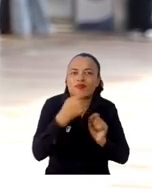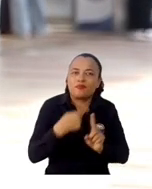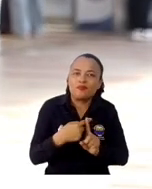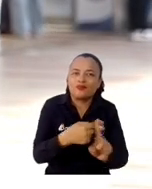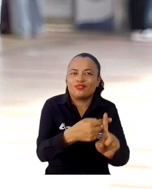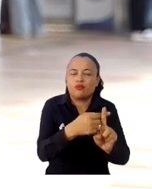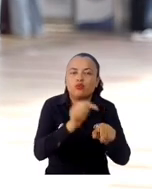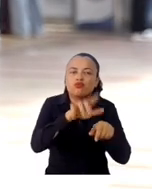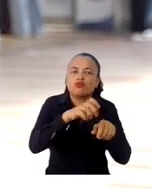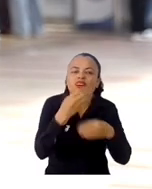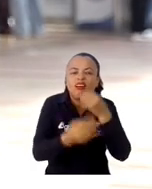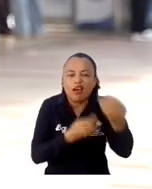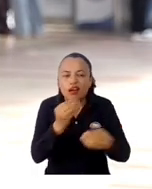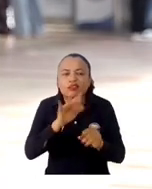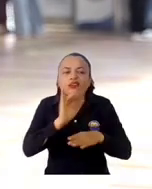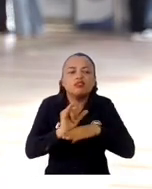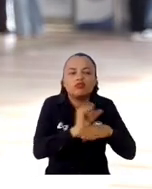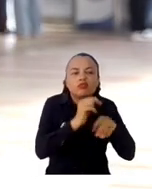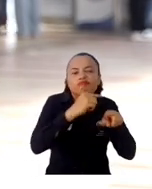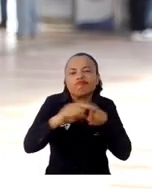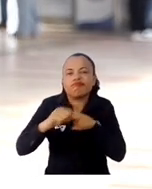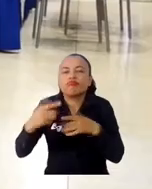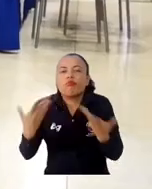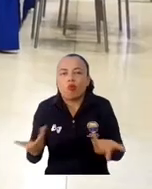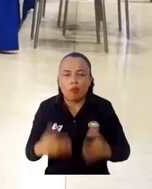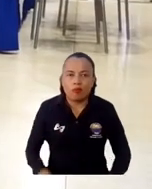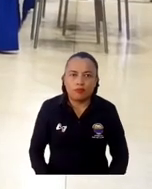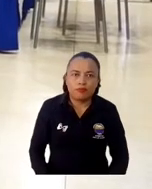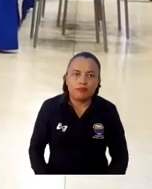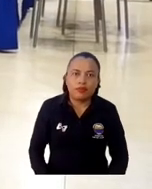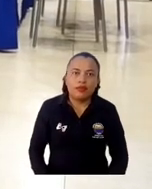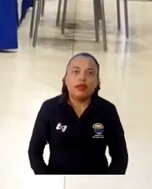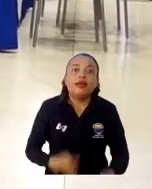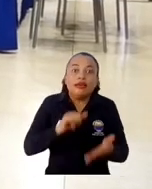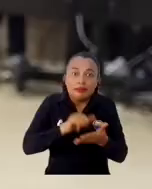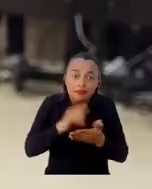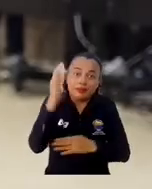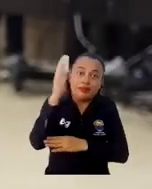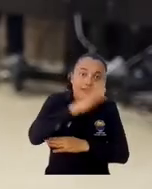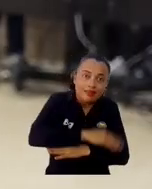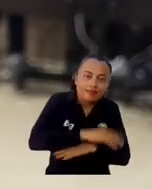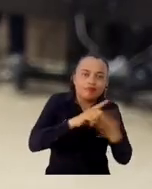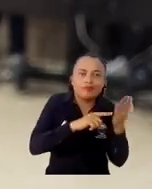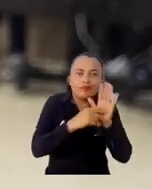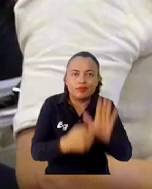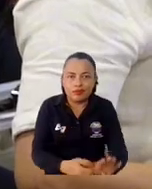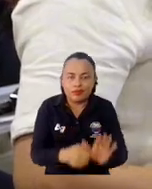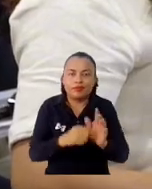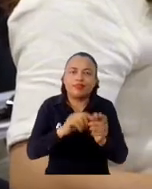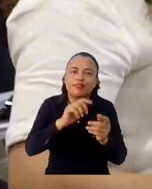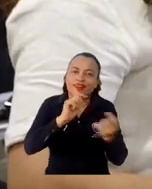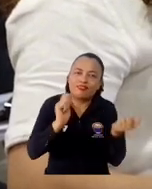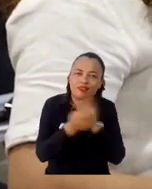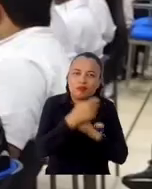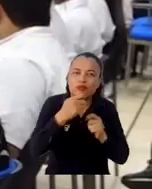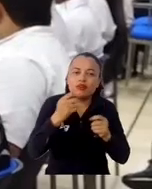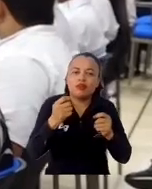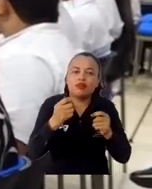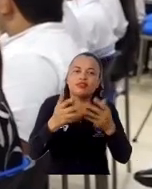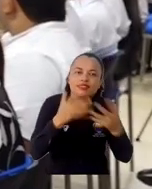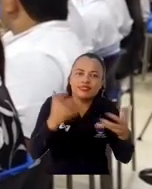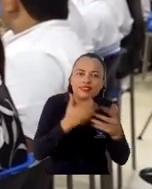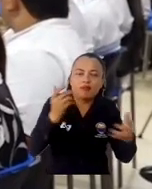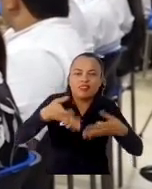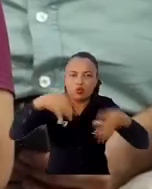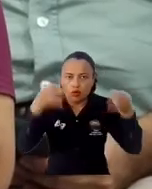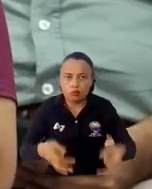transformaciones positivas en el quehacer de las instituciones de educación superior. En la misma jornada tuvo lugar la presentación de la transformación del sistema de